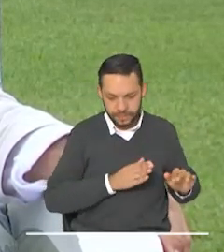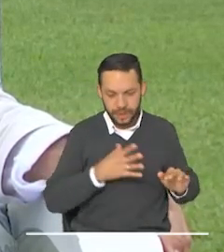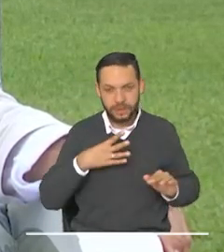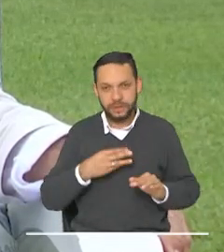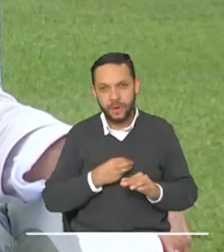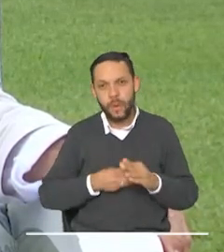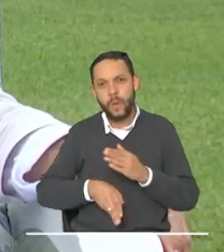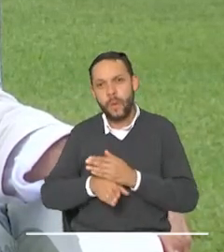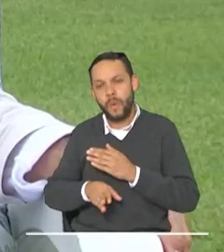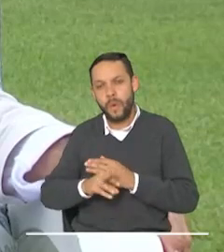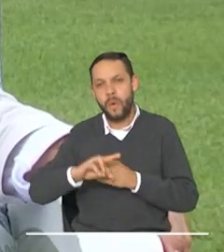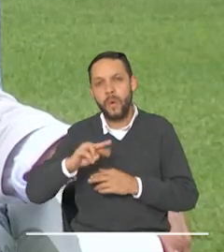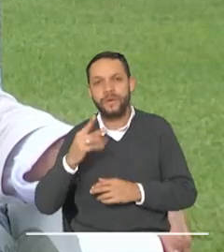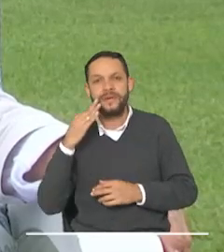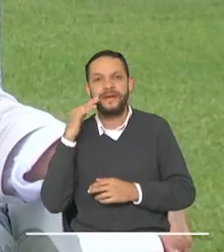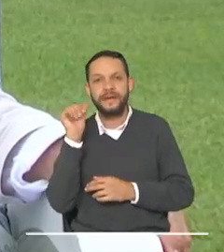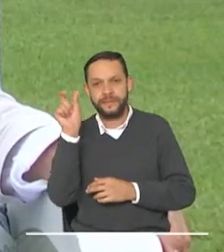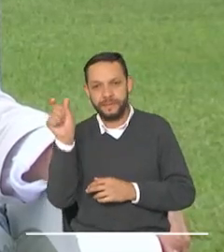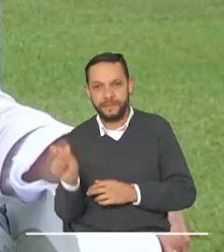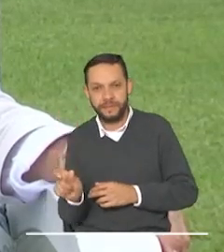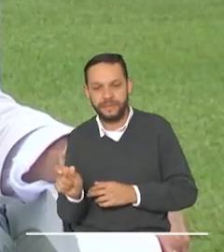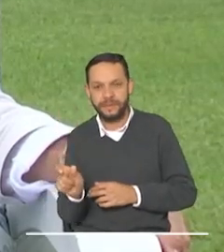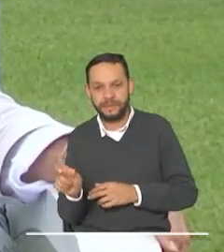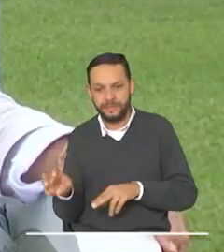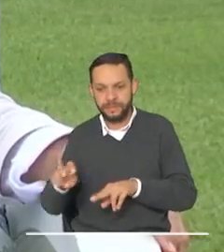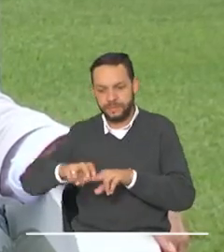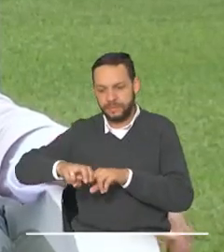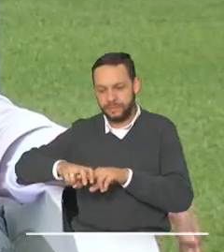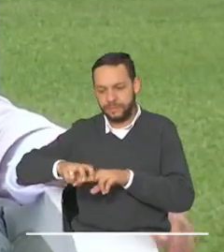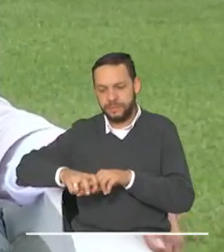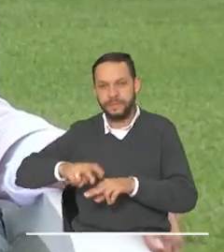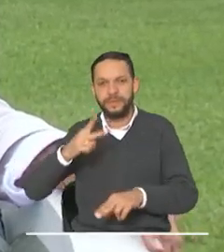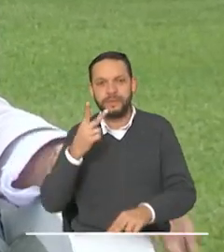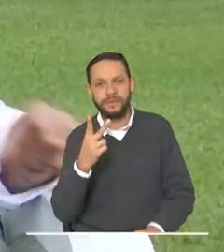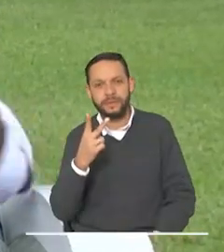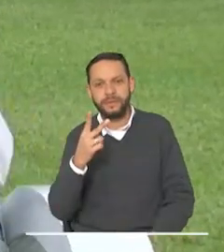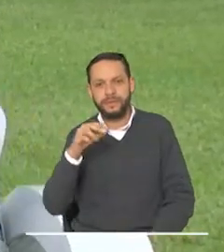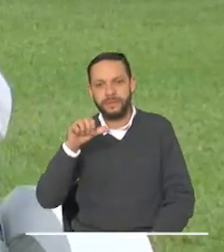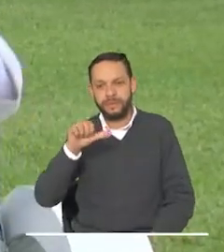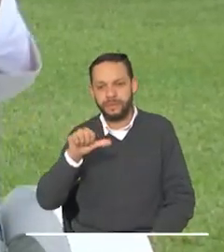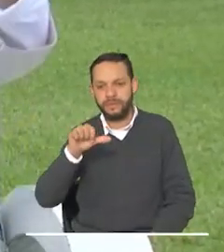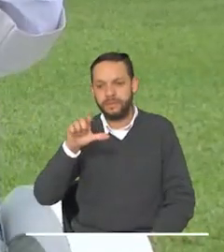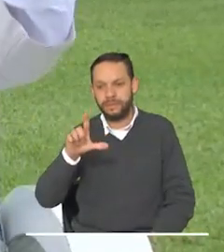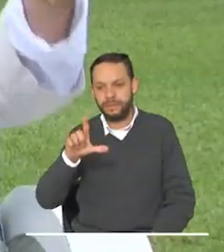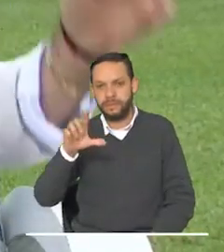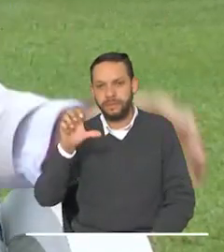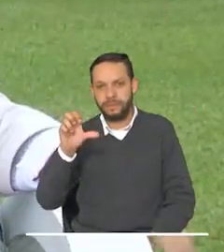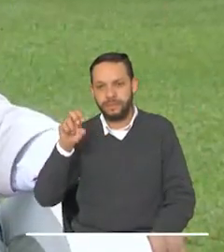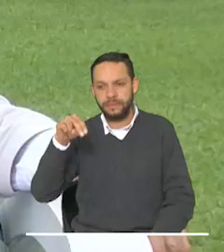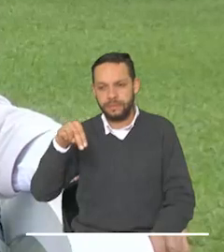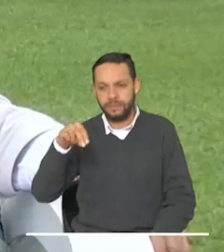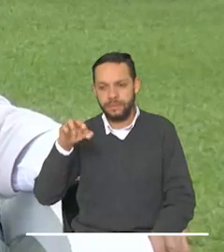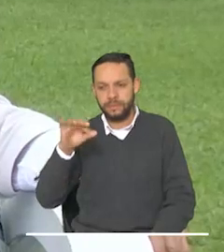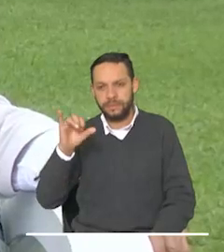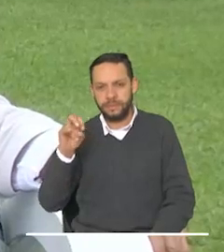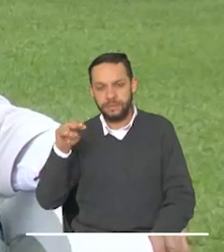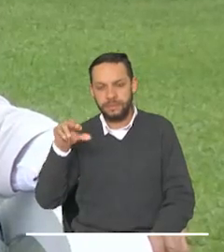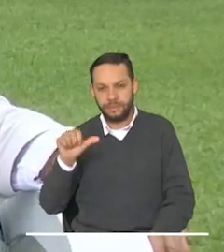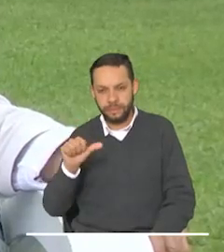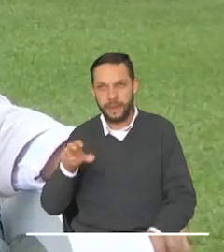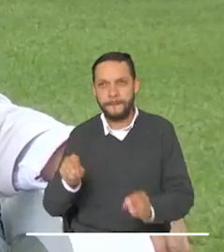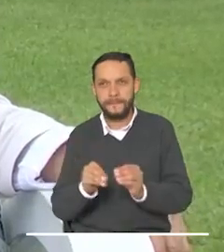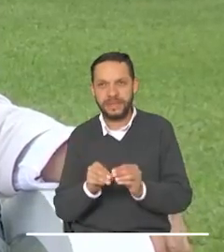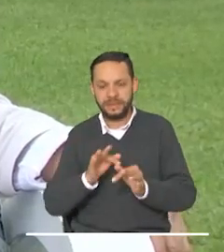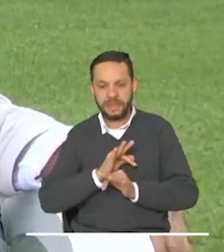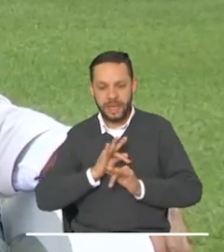maravilloso tema con otra de nuestras terapeutas la doctora Valentina que nos contará también ese camino importante de terapias